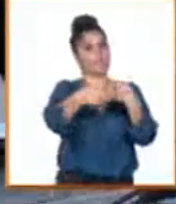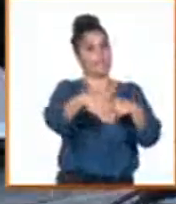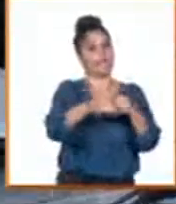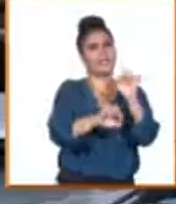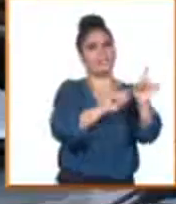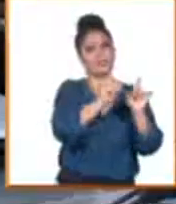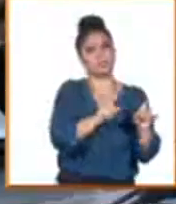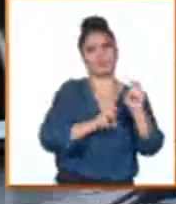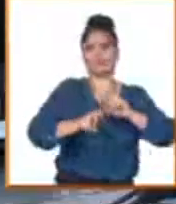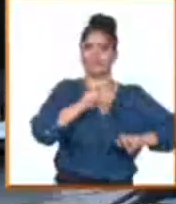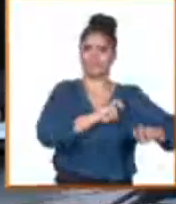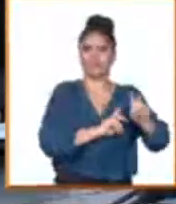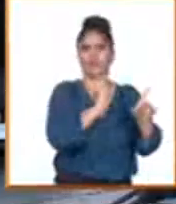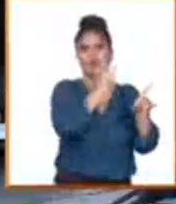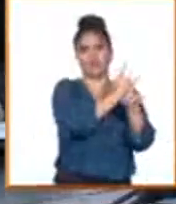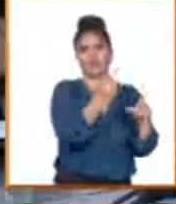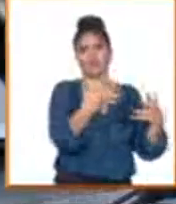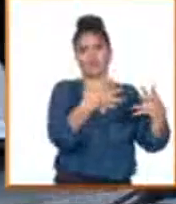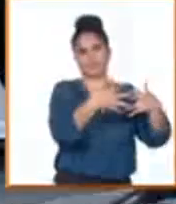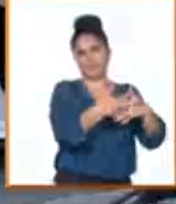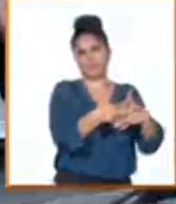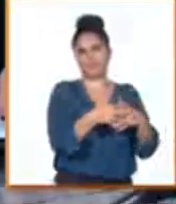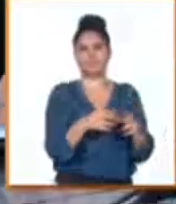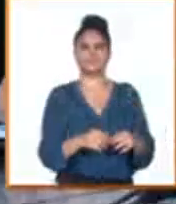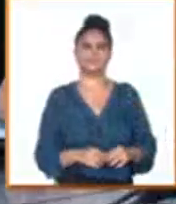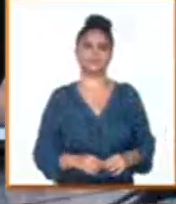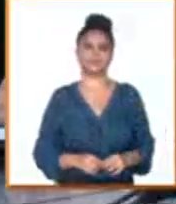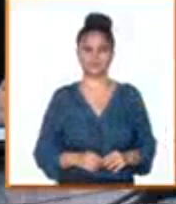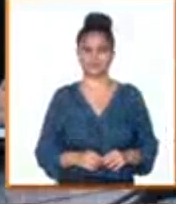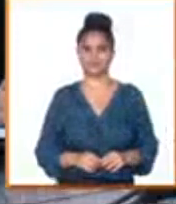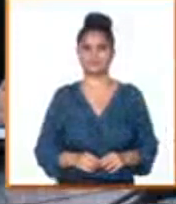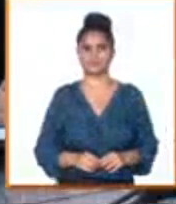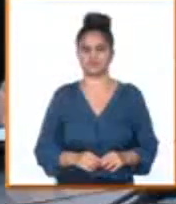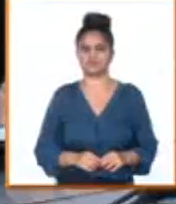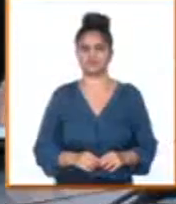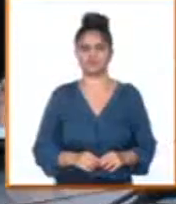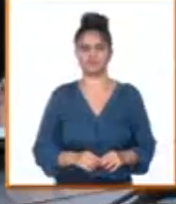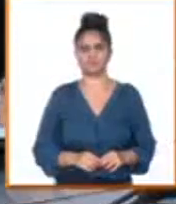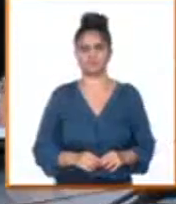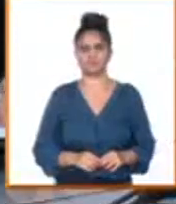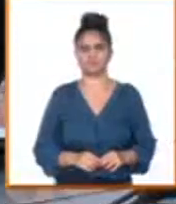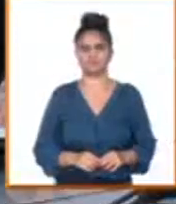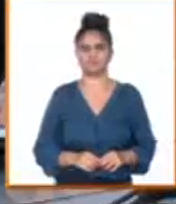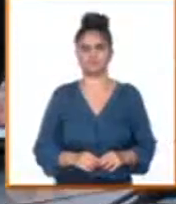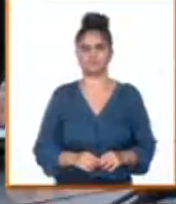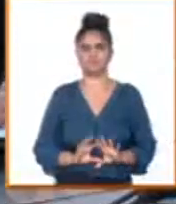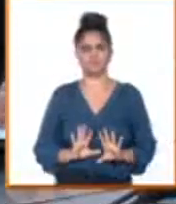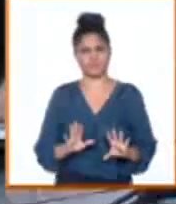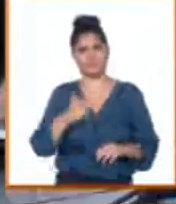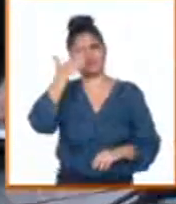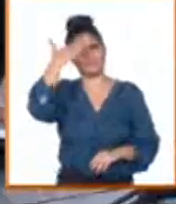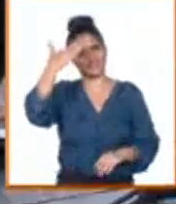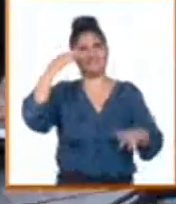todos los elementos, pero aquí ha tenido, pues, para ir en adelante, elementos para su análisis. Así que le